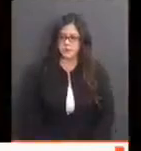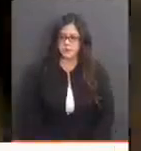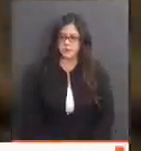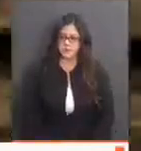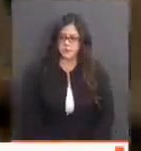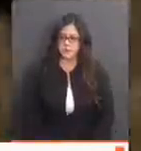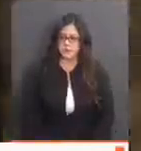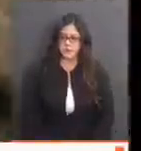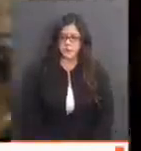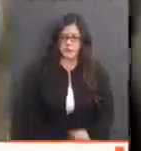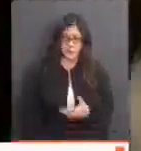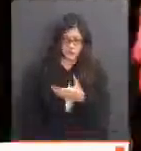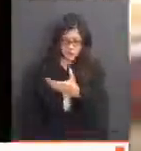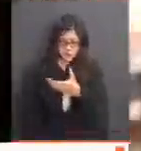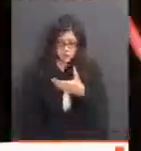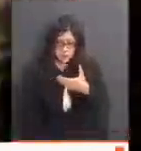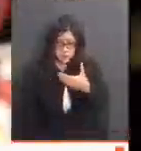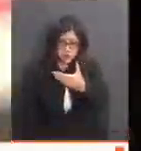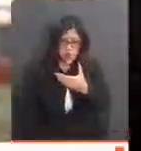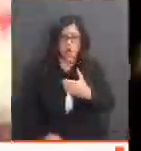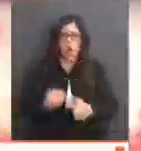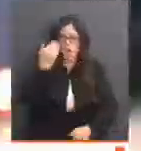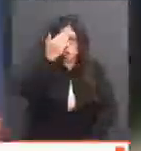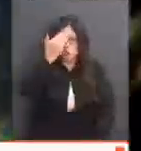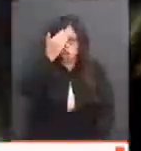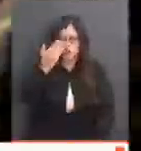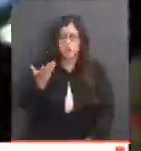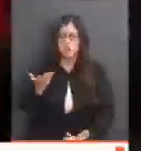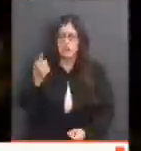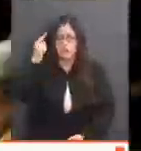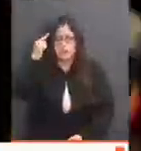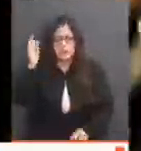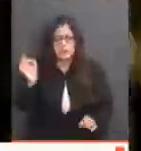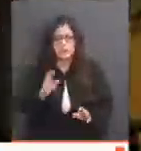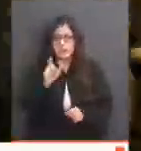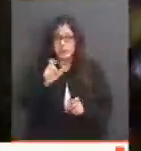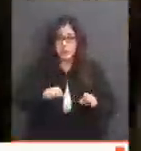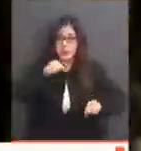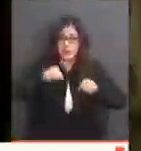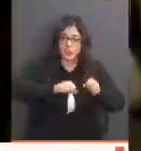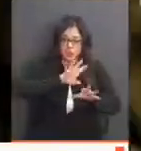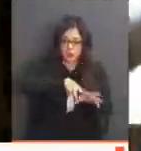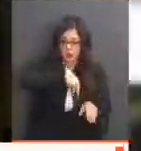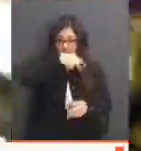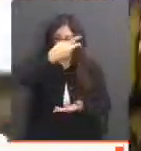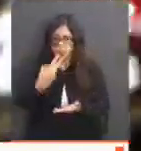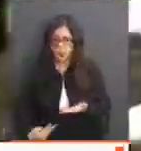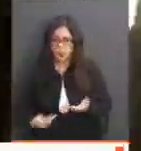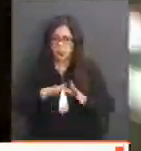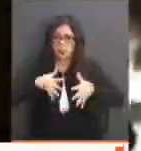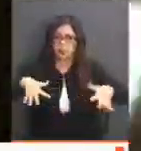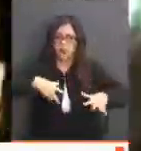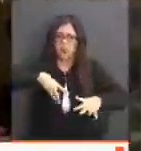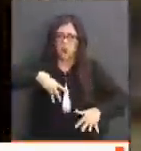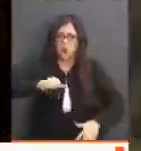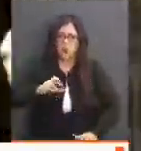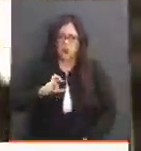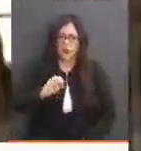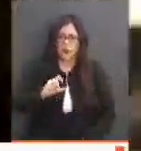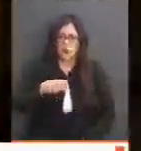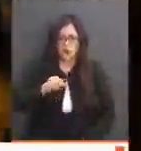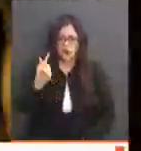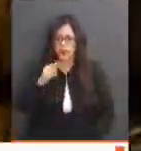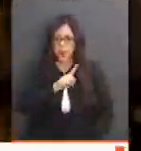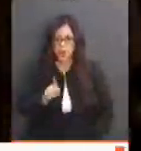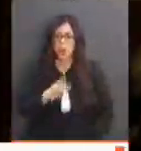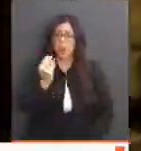El registro provocó al menos preocupación. Inicialmente se pensó que el joven ciclista había caído al río Mapocho, lo que fue descartado. 14